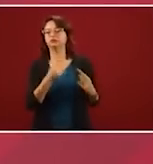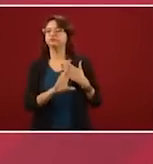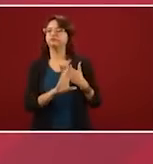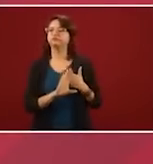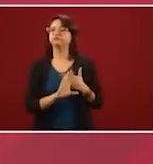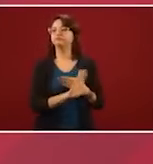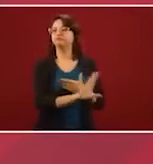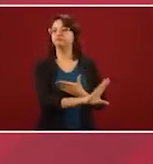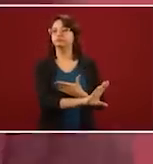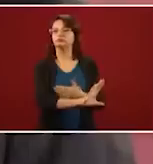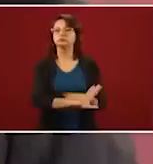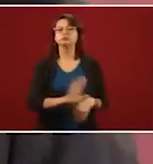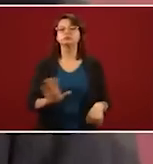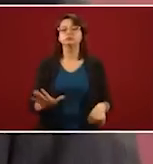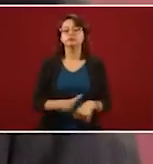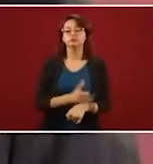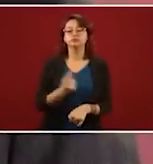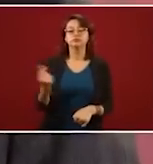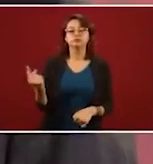porque